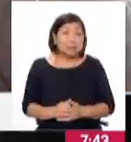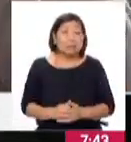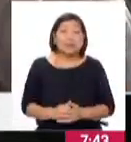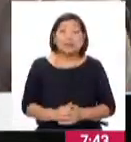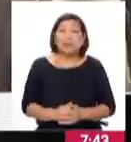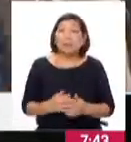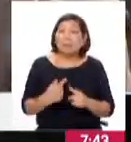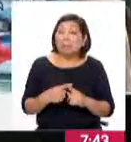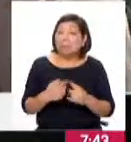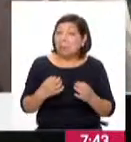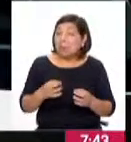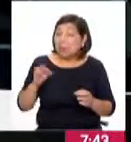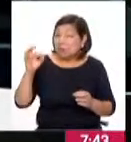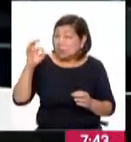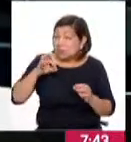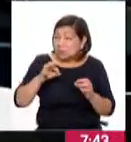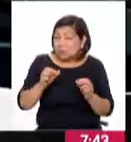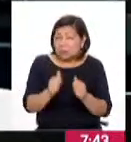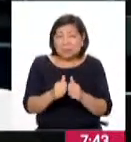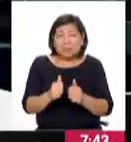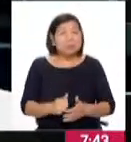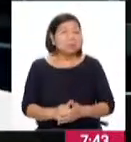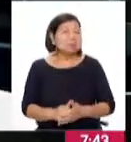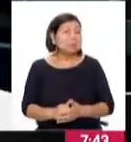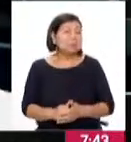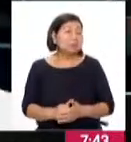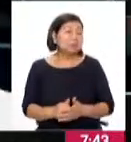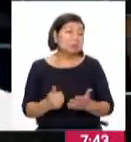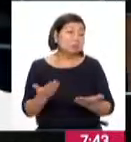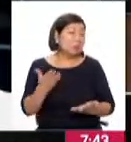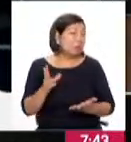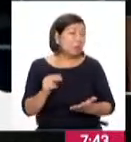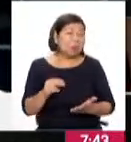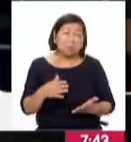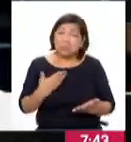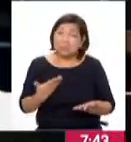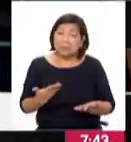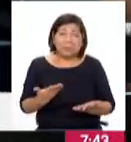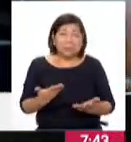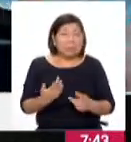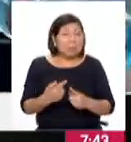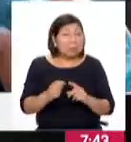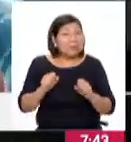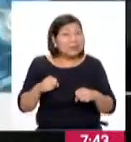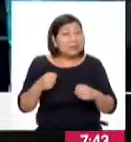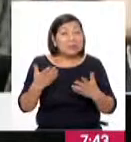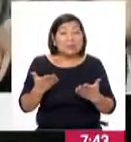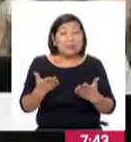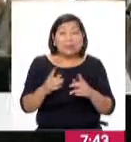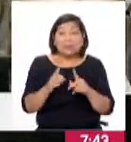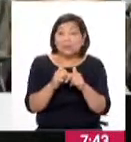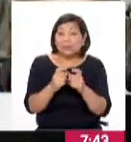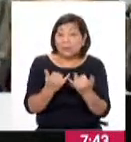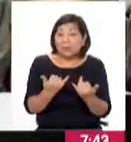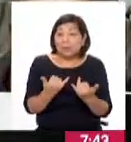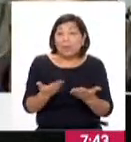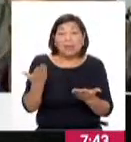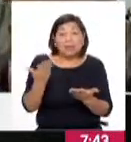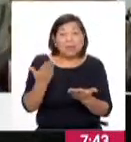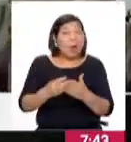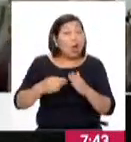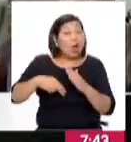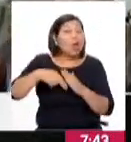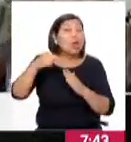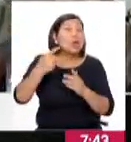exactamente yo ibas copiosas no podría llegar a ser precisión Pero lo que sí se va a cocinar este ingreso de vientos